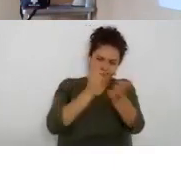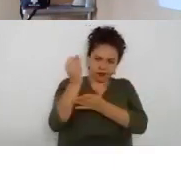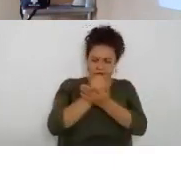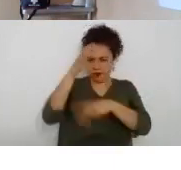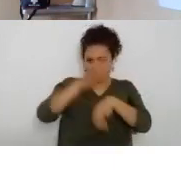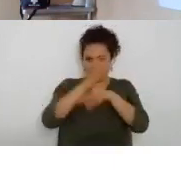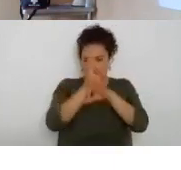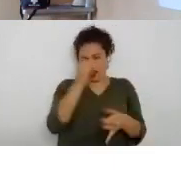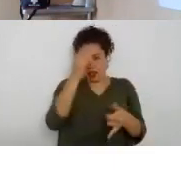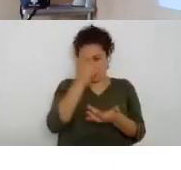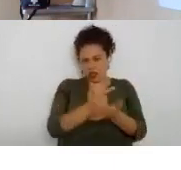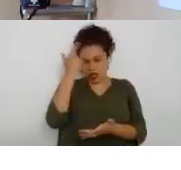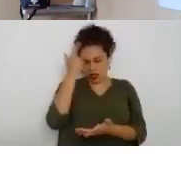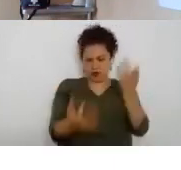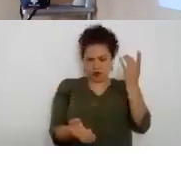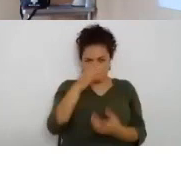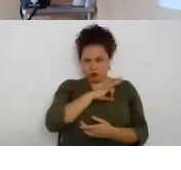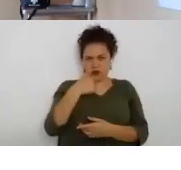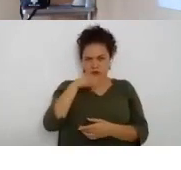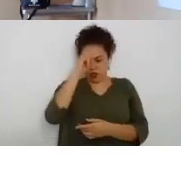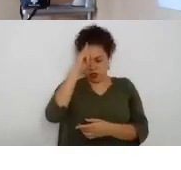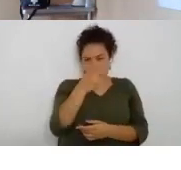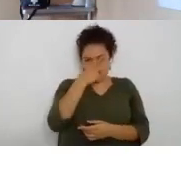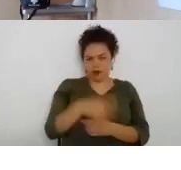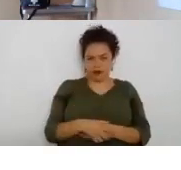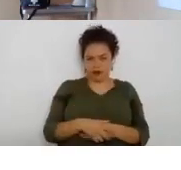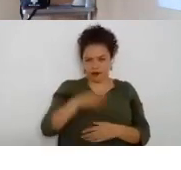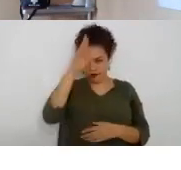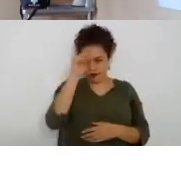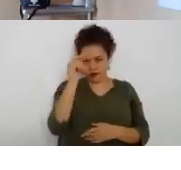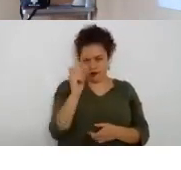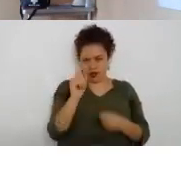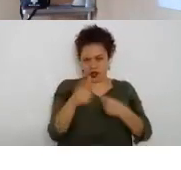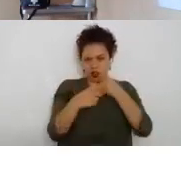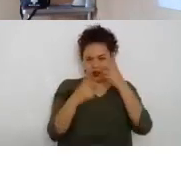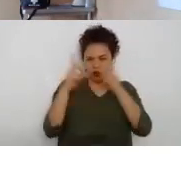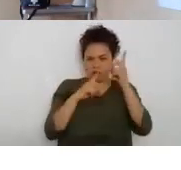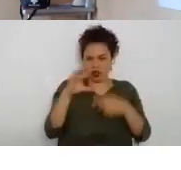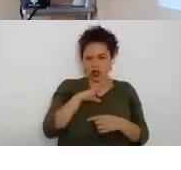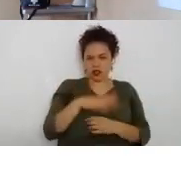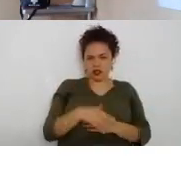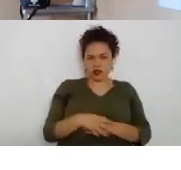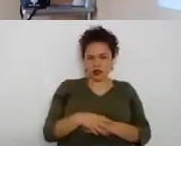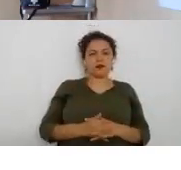la quemadura. ¿De acuerdo? ¿Alguna duda hasta aquí?